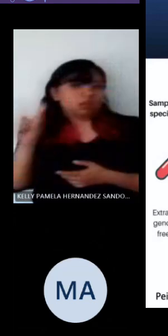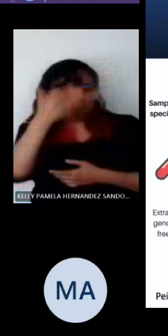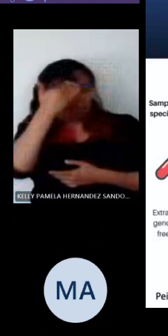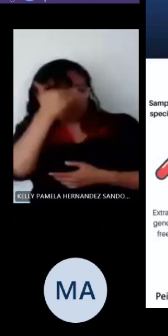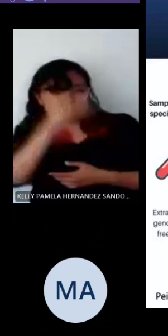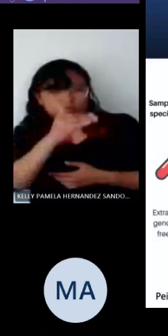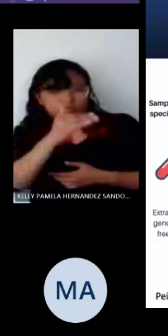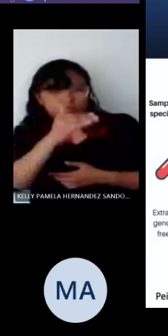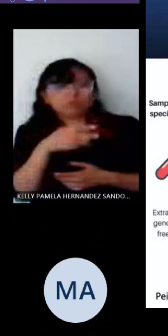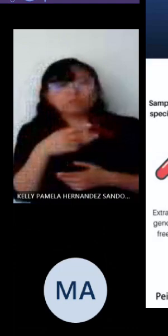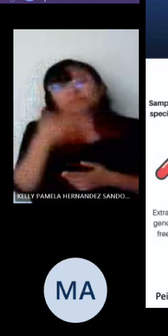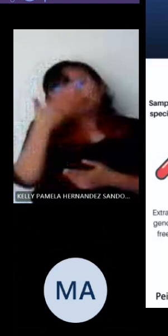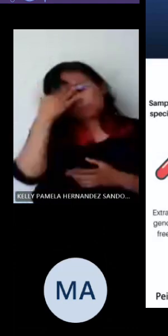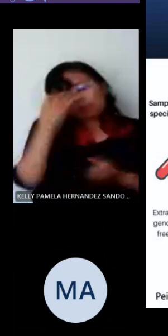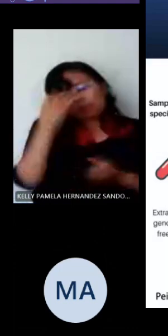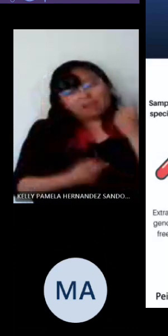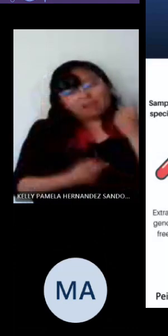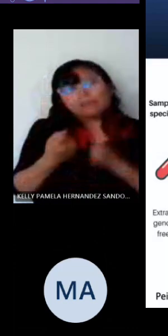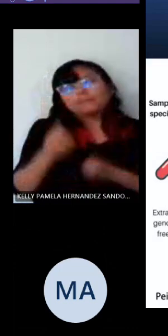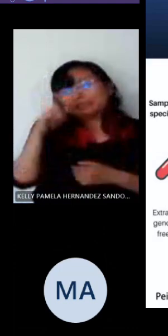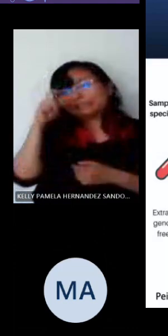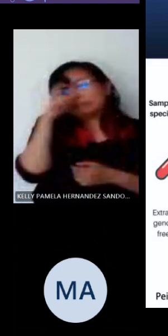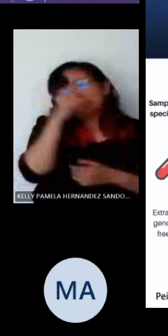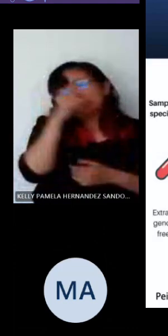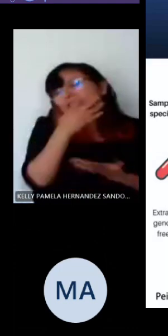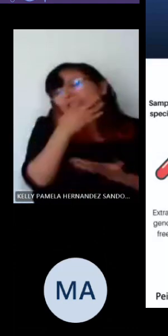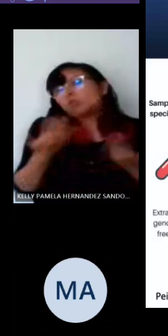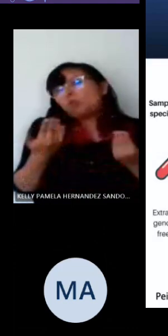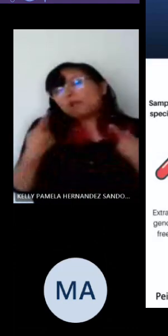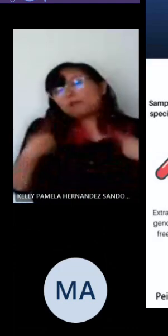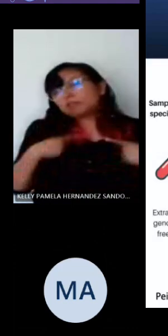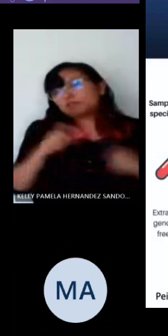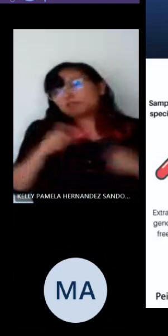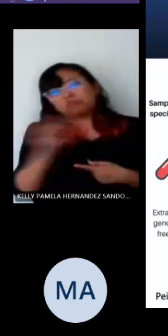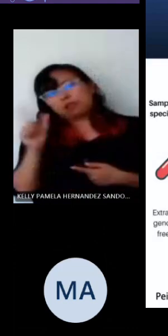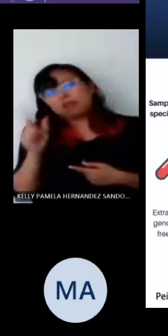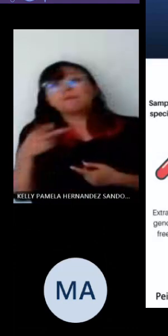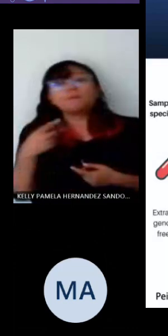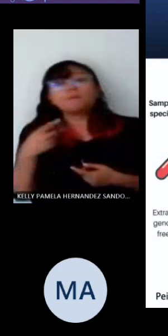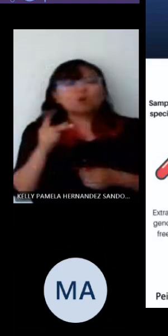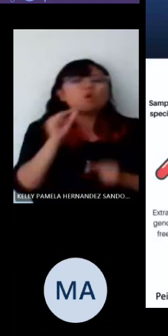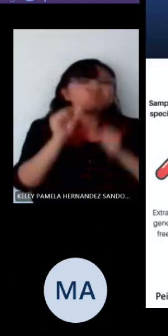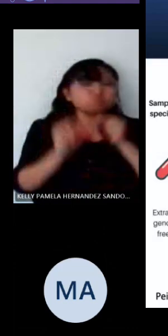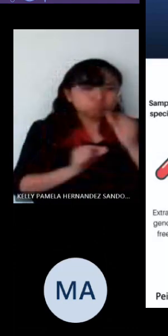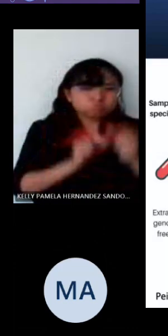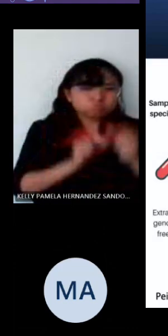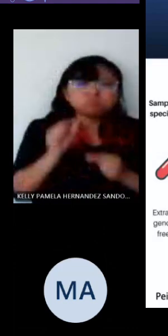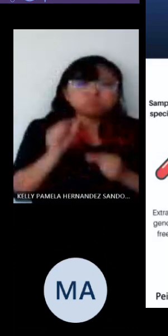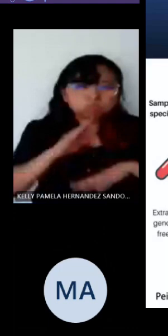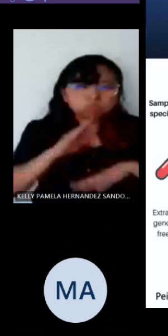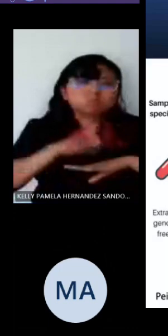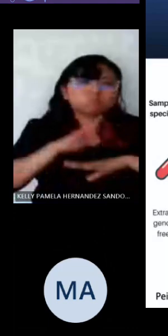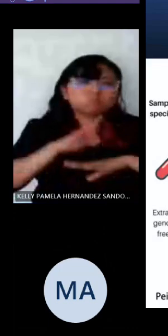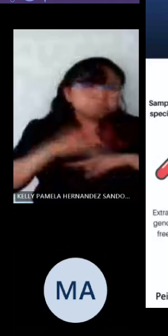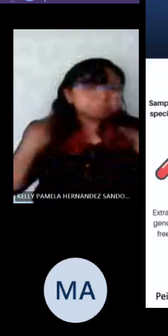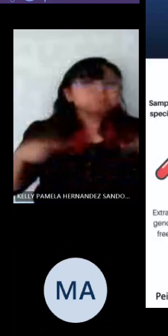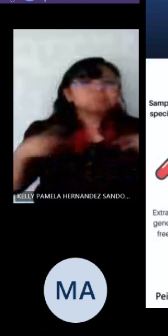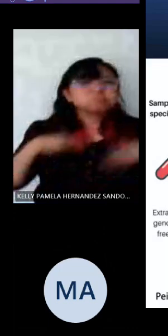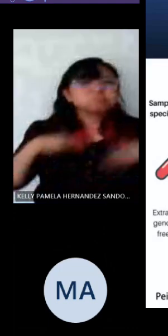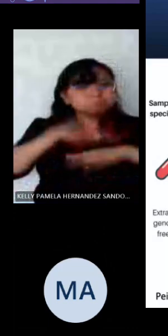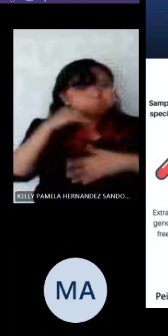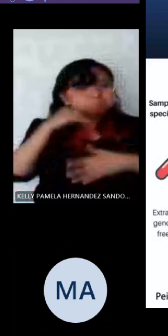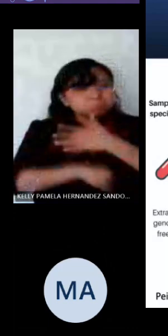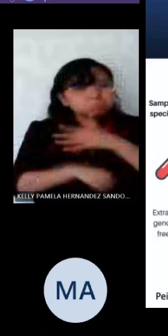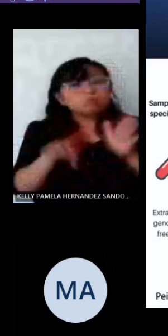alguien especializado. Sin embargo, ya cada vez más pues hay ciertas otras especialidades que están empapándose, como por ejemplo la